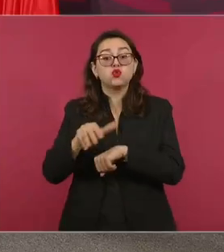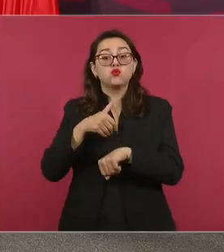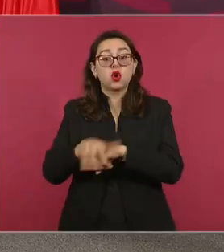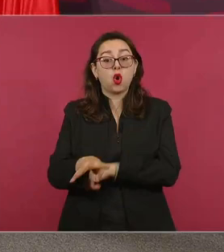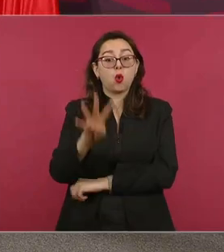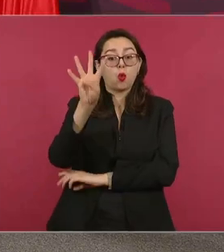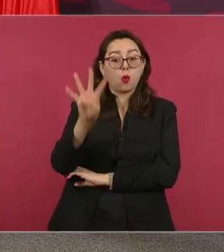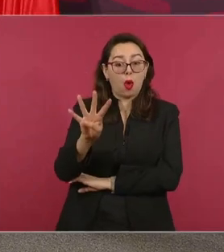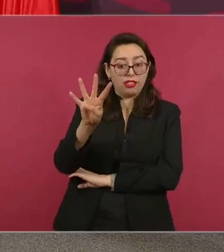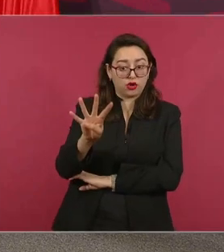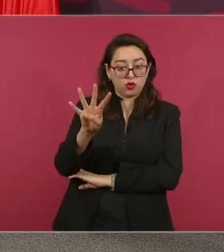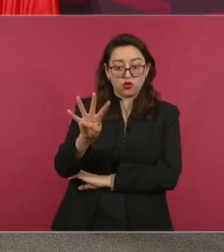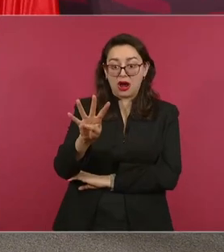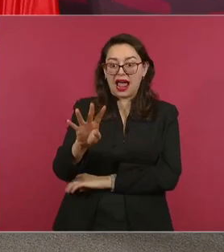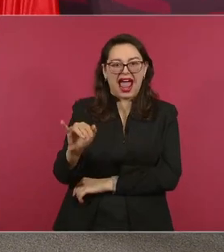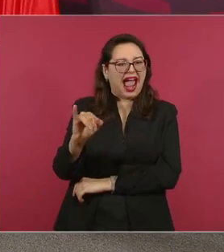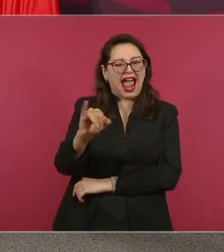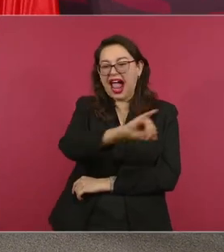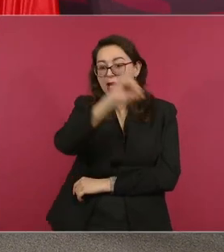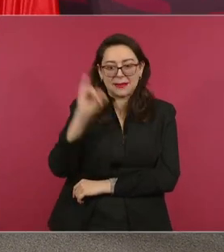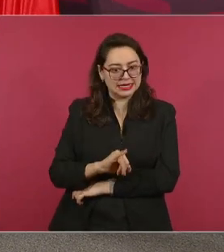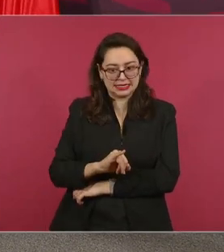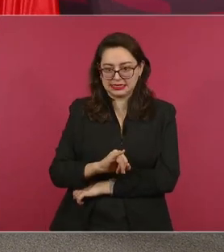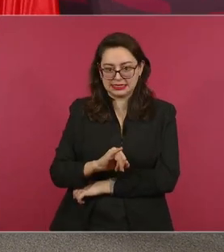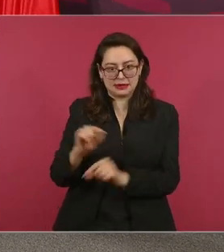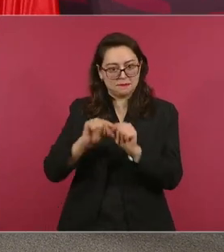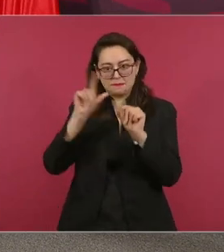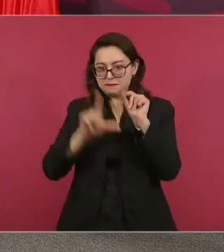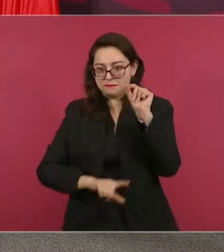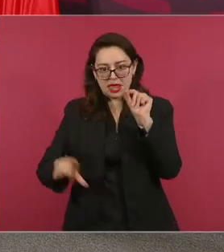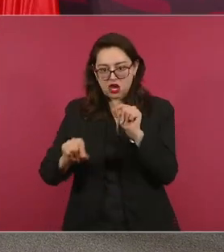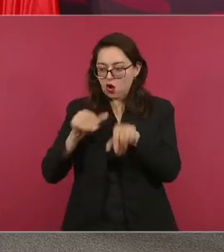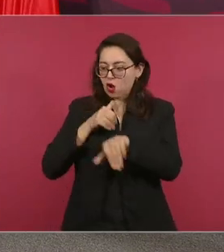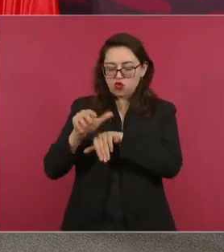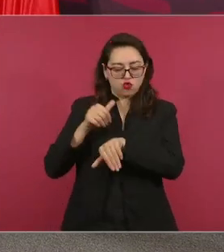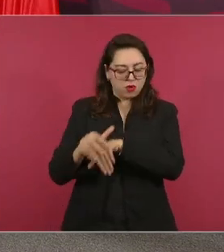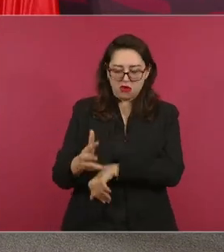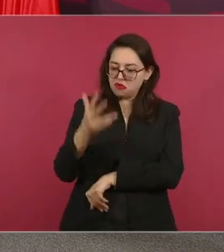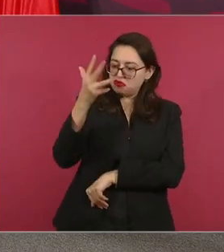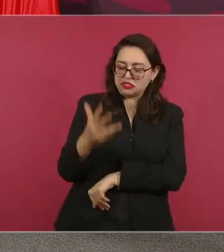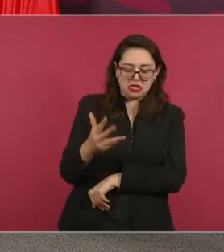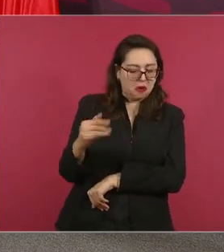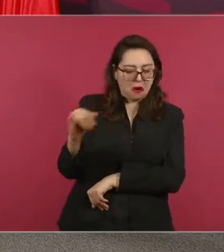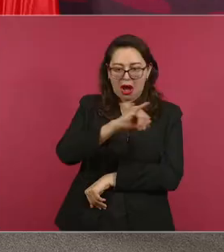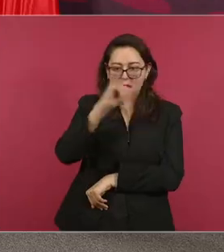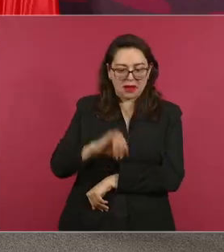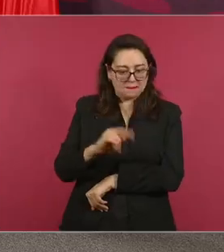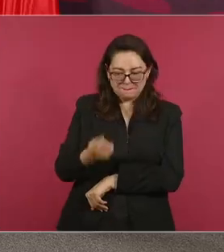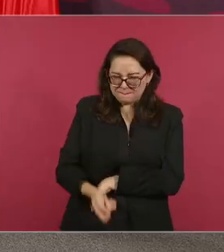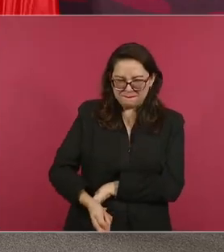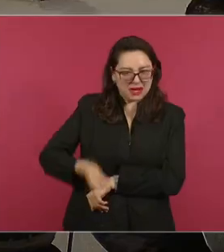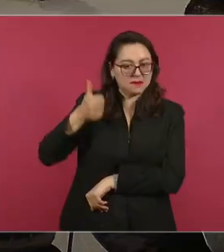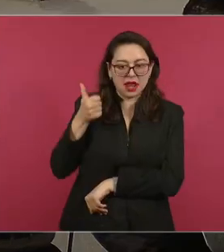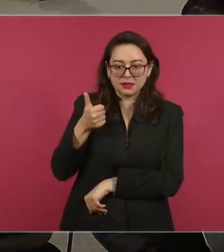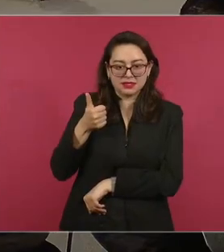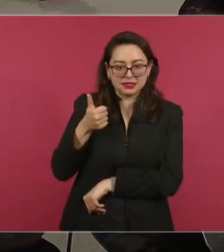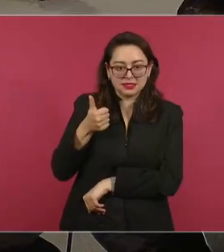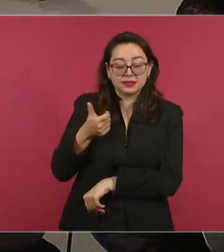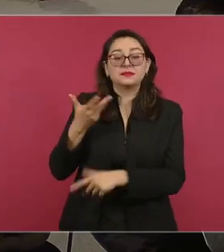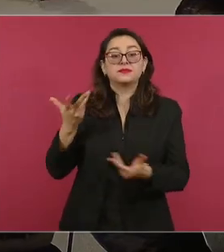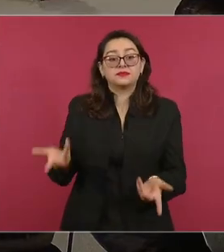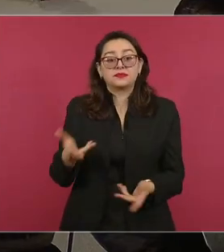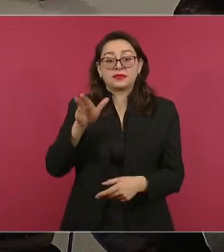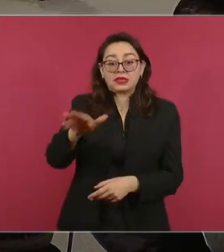4, categoría 4. Nunca un categoría 5 ha llegado a las costas del Pacífico mexicano. Vamos con Ismael Marcelo,